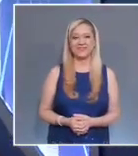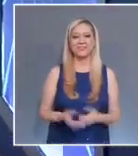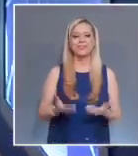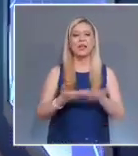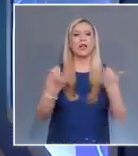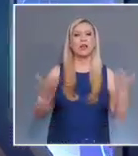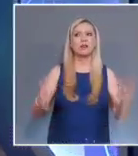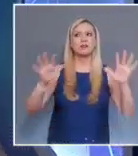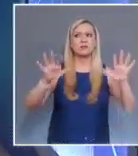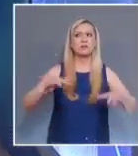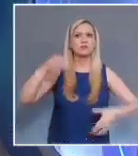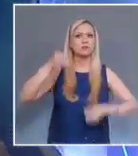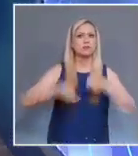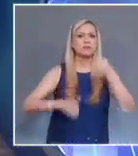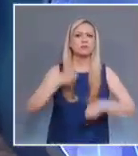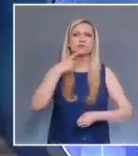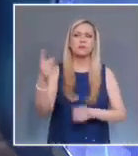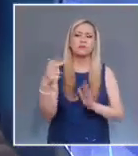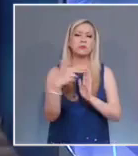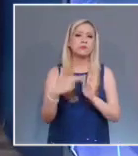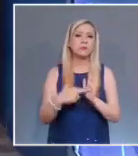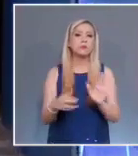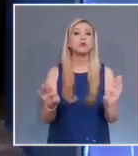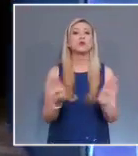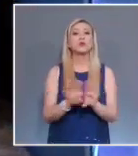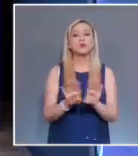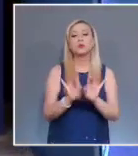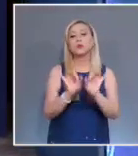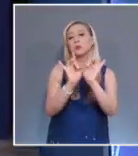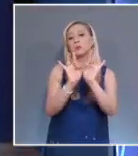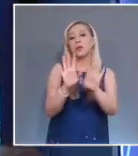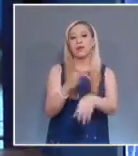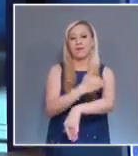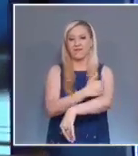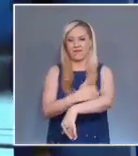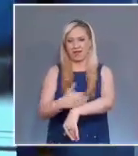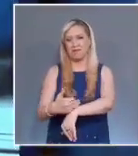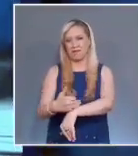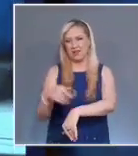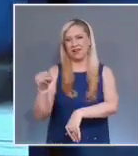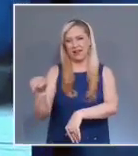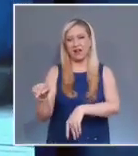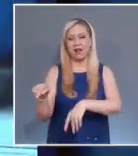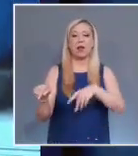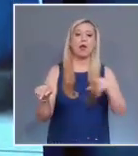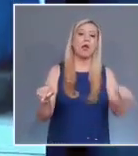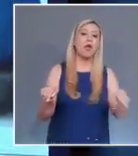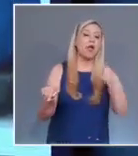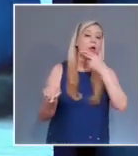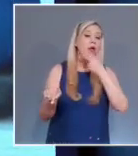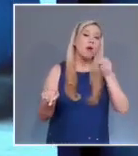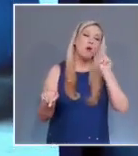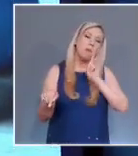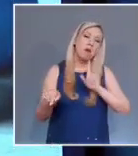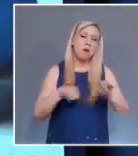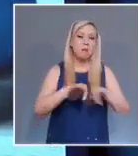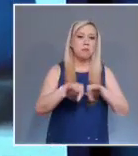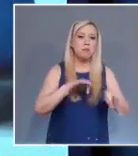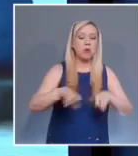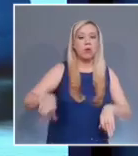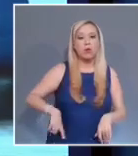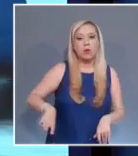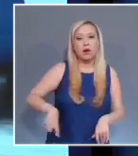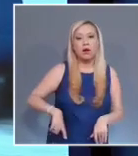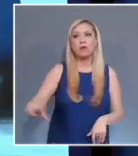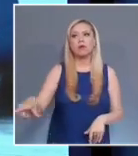los requisitos que deben cumplirse cuando un familiar de un trabajador fallecido reclama la devolución de la subcuenta para